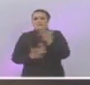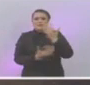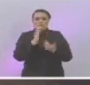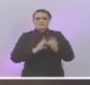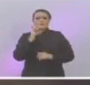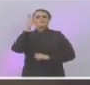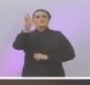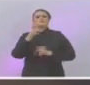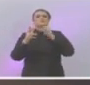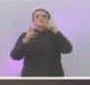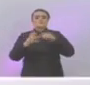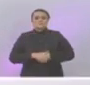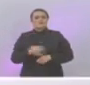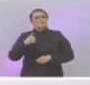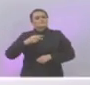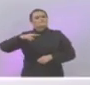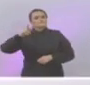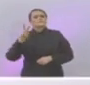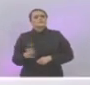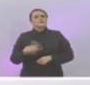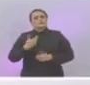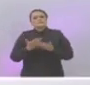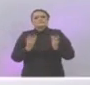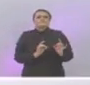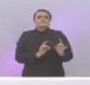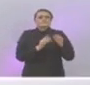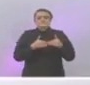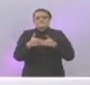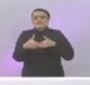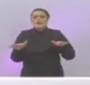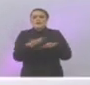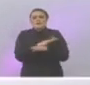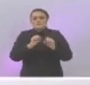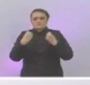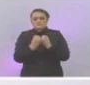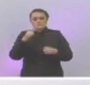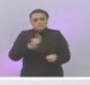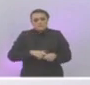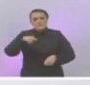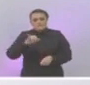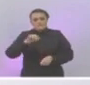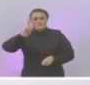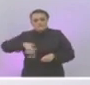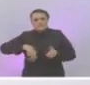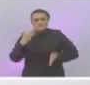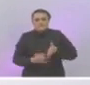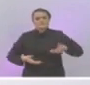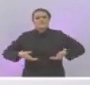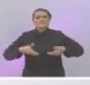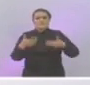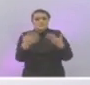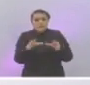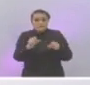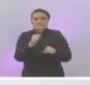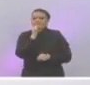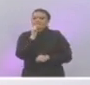nuestro futuro. Es cierto, como en cualquier proceso de construcción social, falta camino por recorrer,